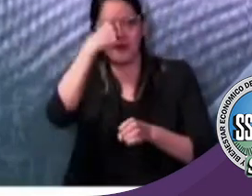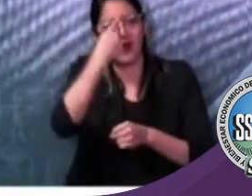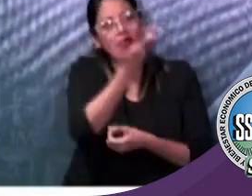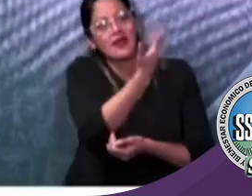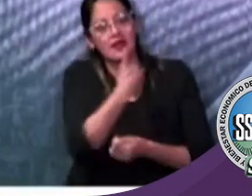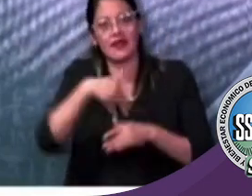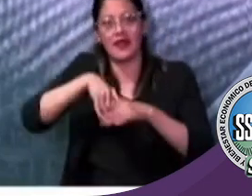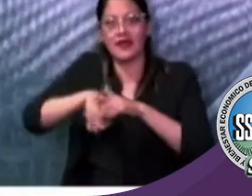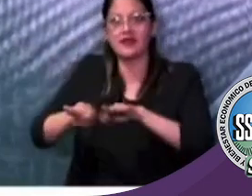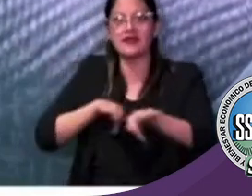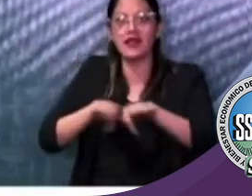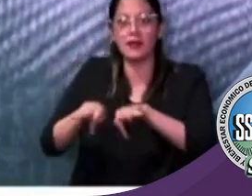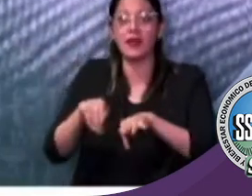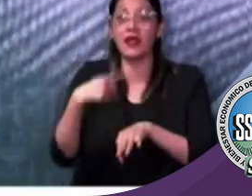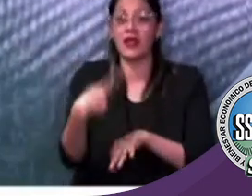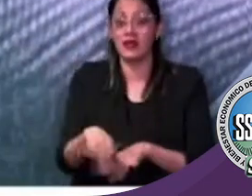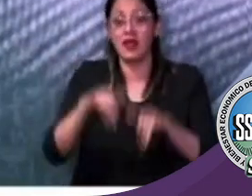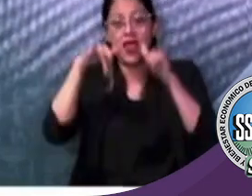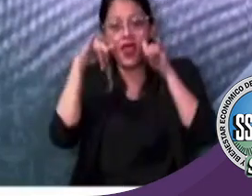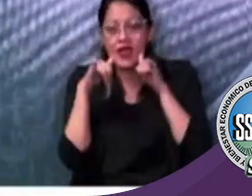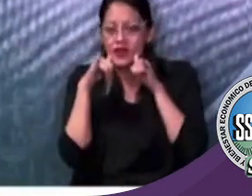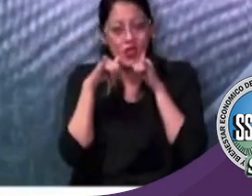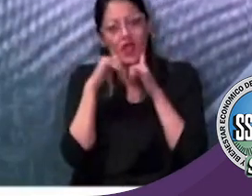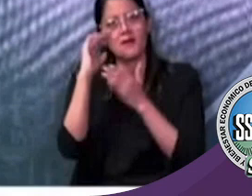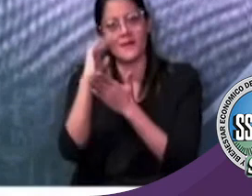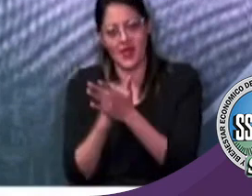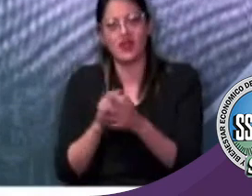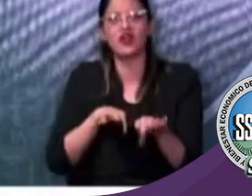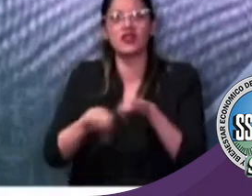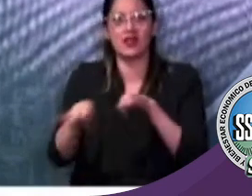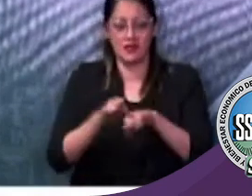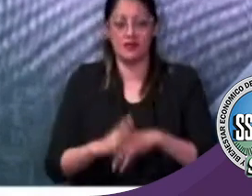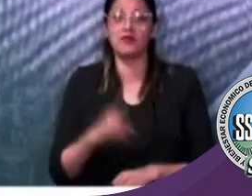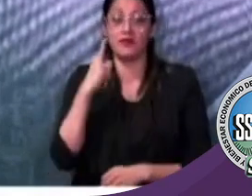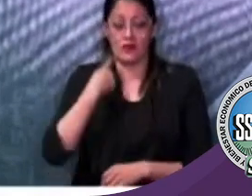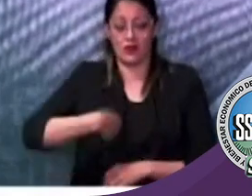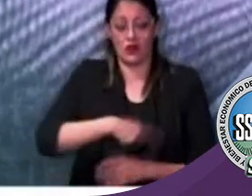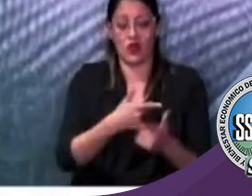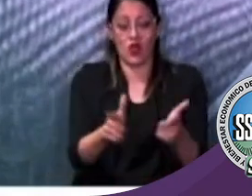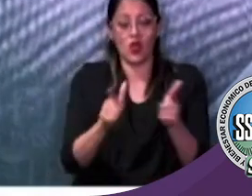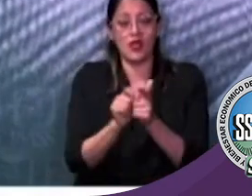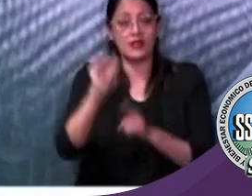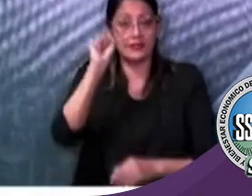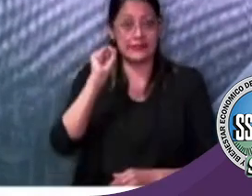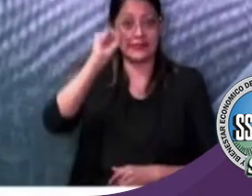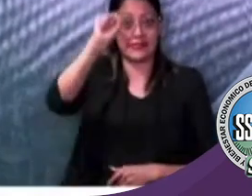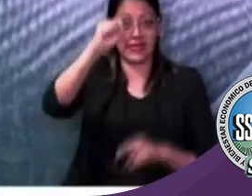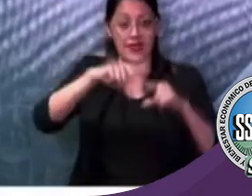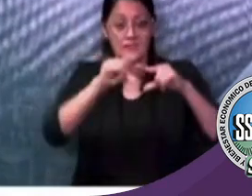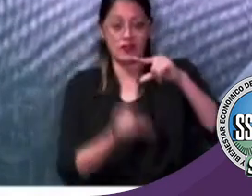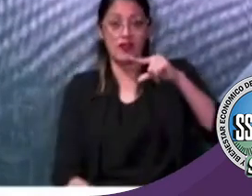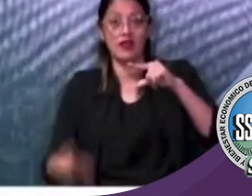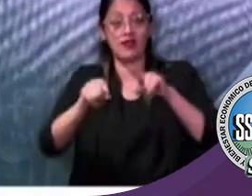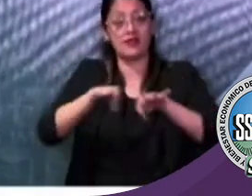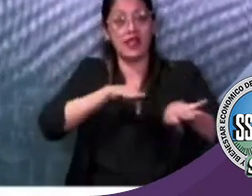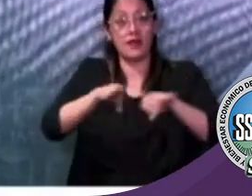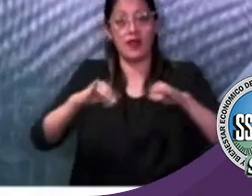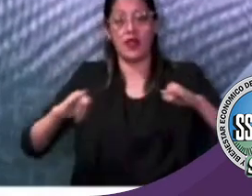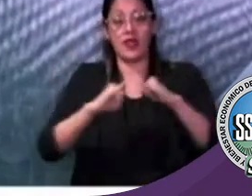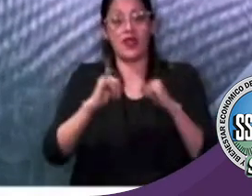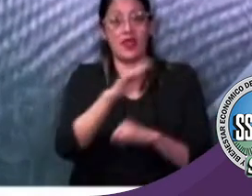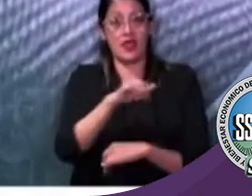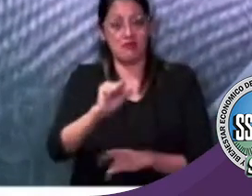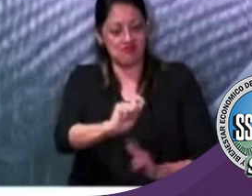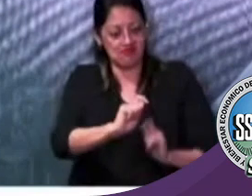trabajo. En ese sentido, el Sindicato Nacional de Trabajadores del Seguro Social, que me